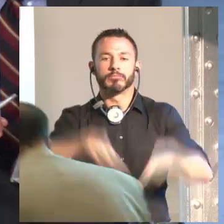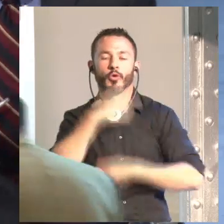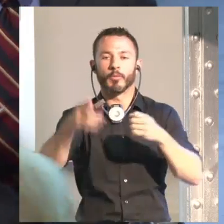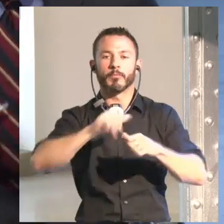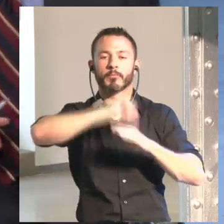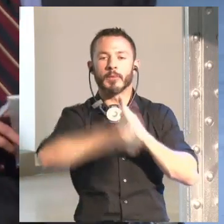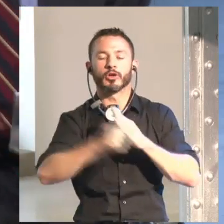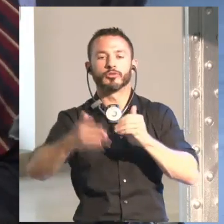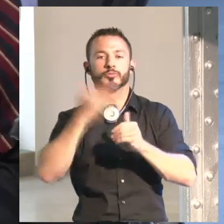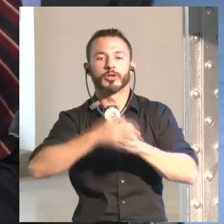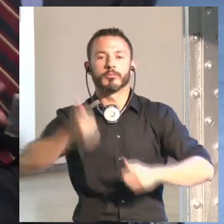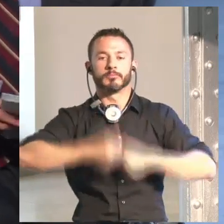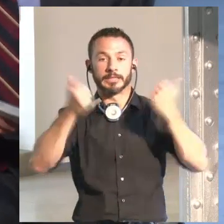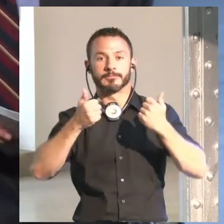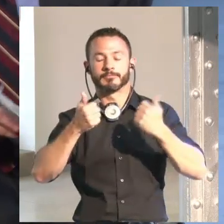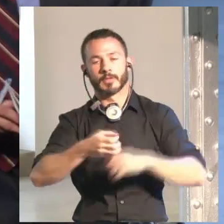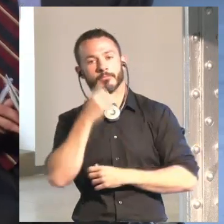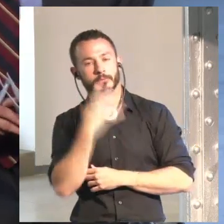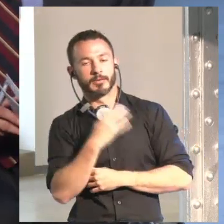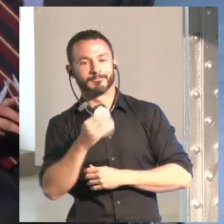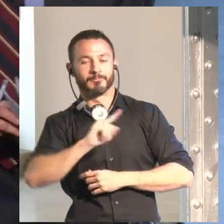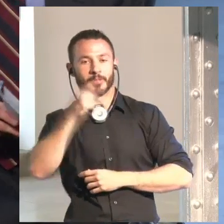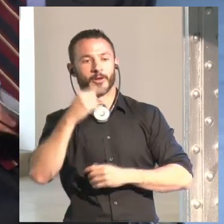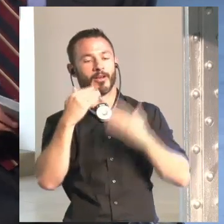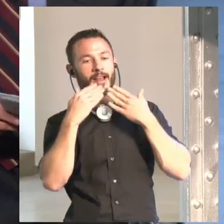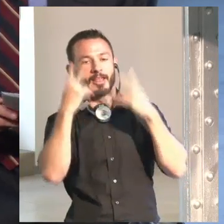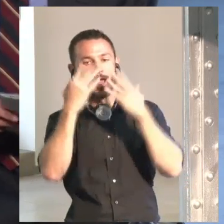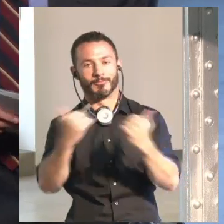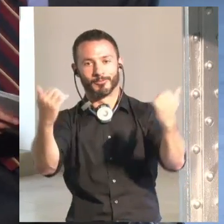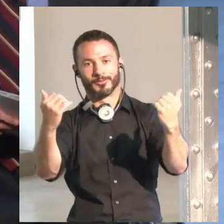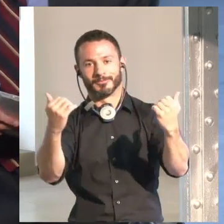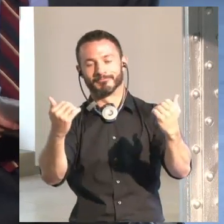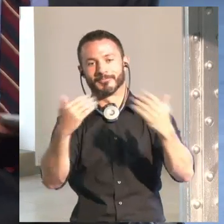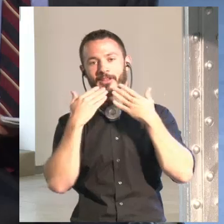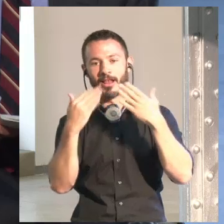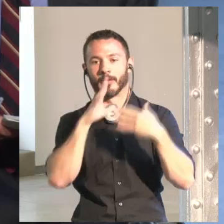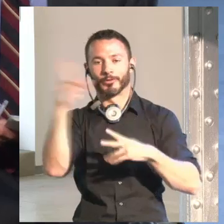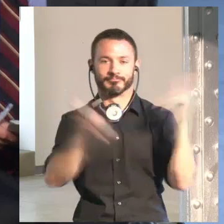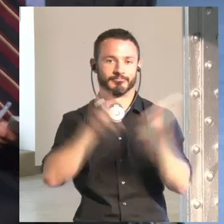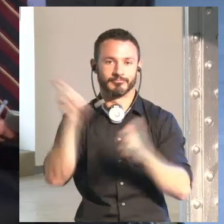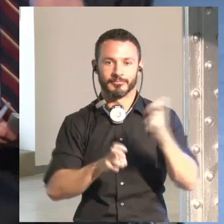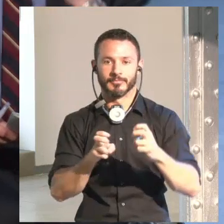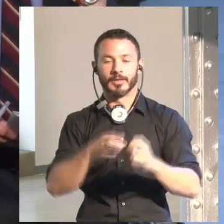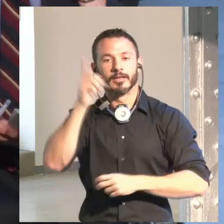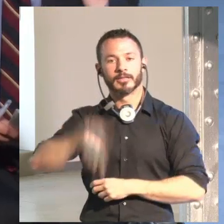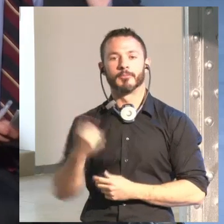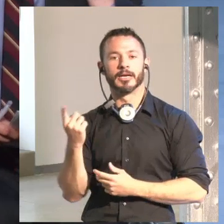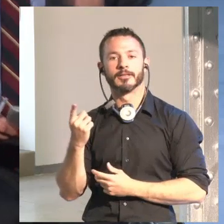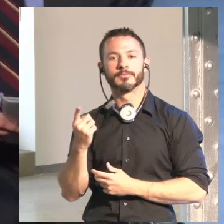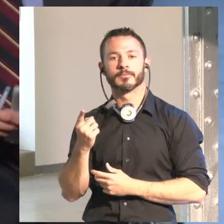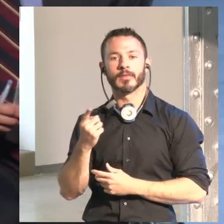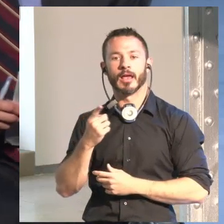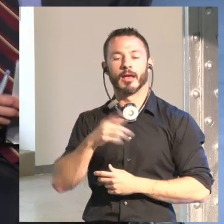marcos? Bien, bueno, en primer lugar quiero dar las gracias al público por vuestra asistencia y a